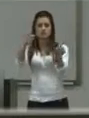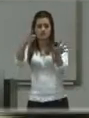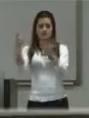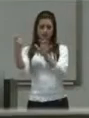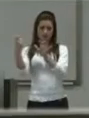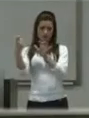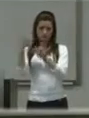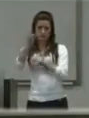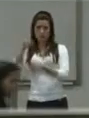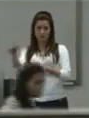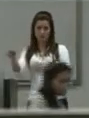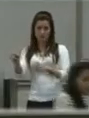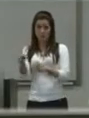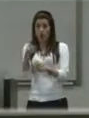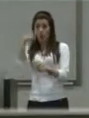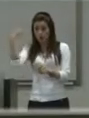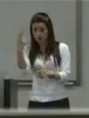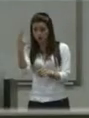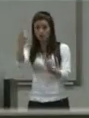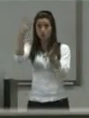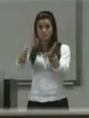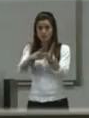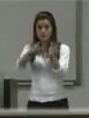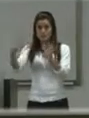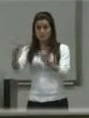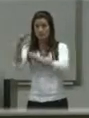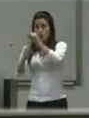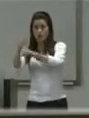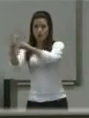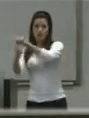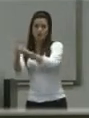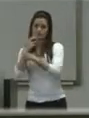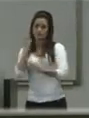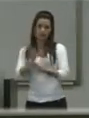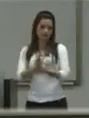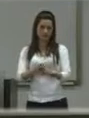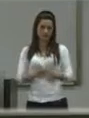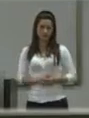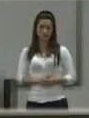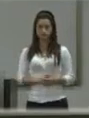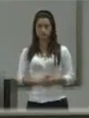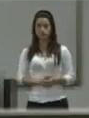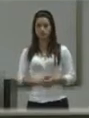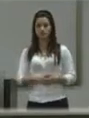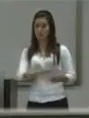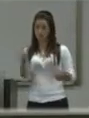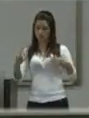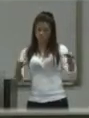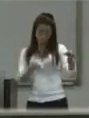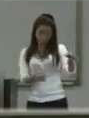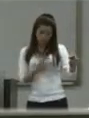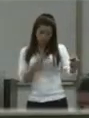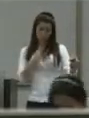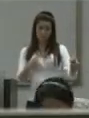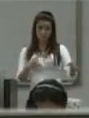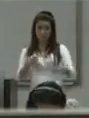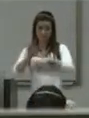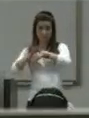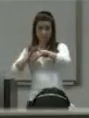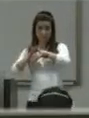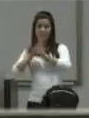mal lo otro que se pregunta es sobre Sí el dictamen forense no es